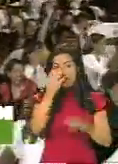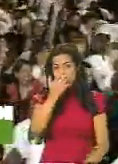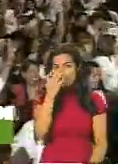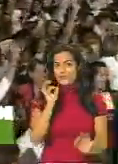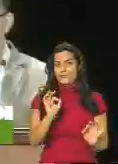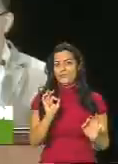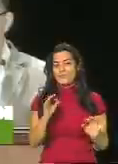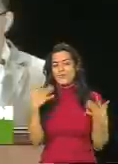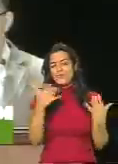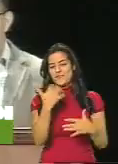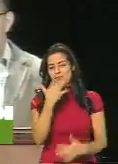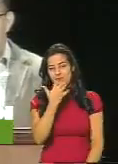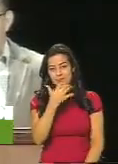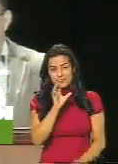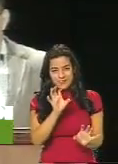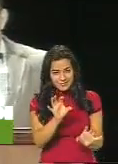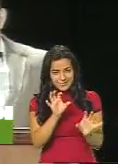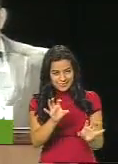Bueno, en verdad,